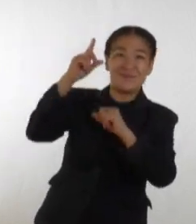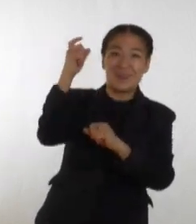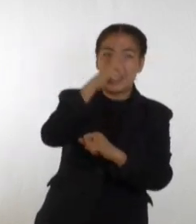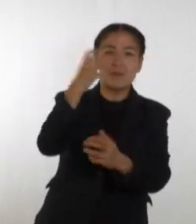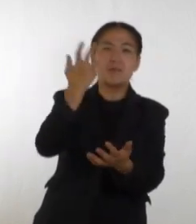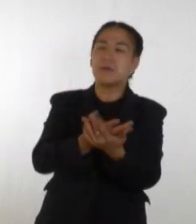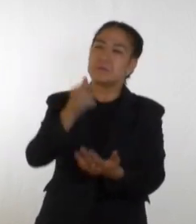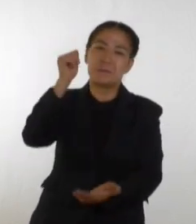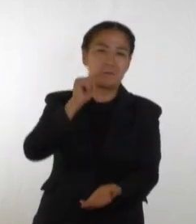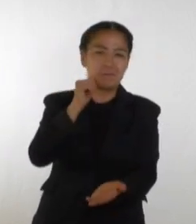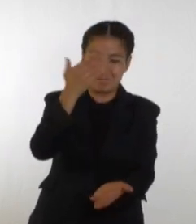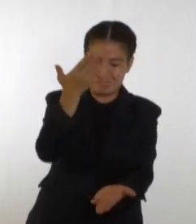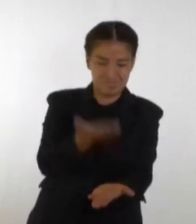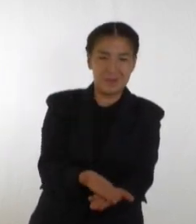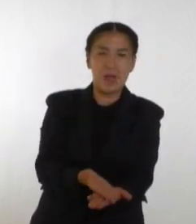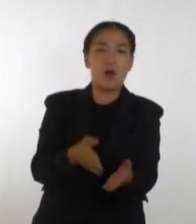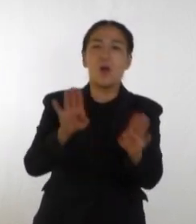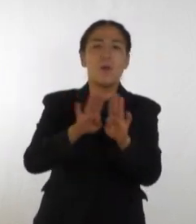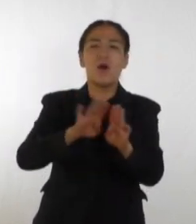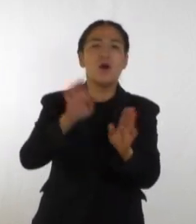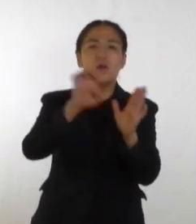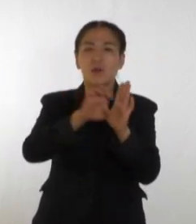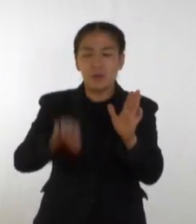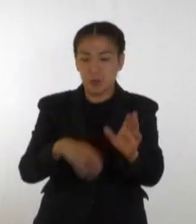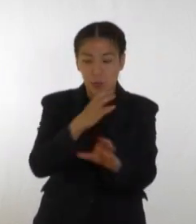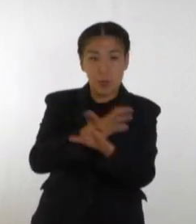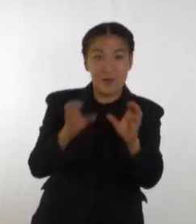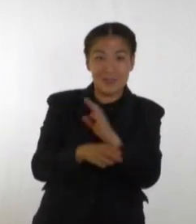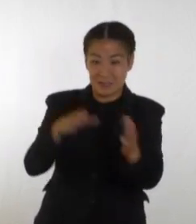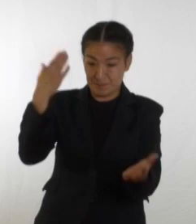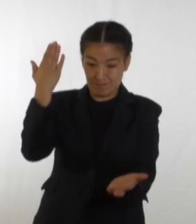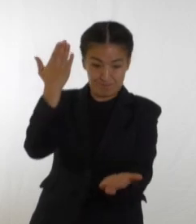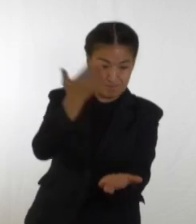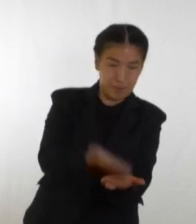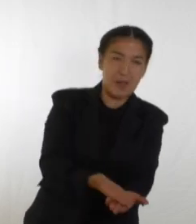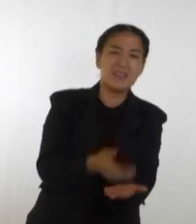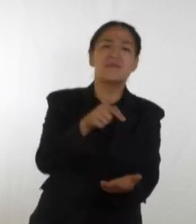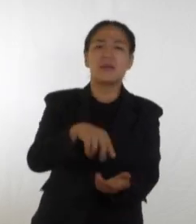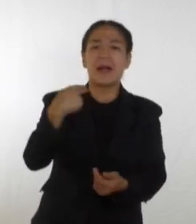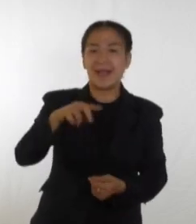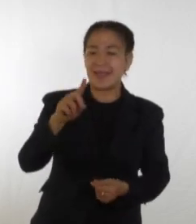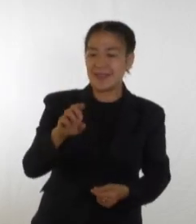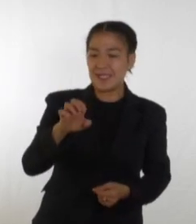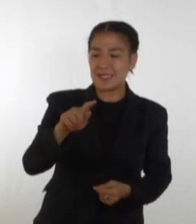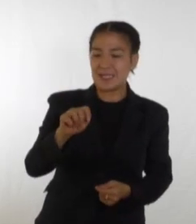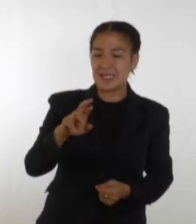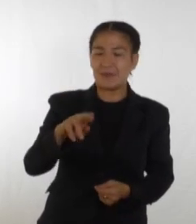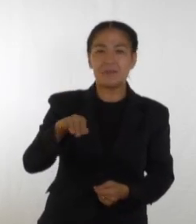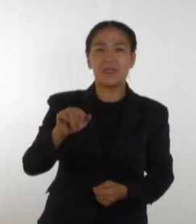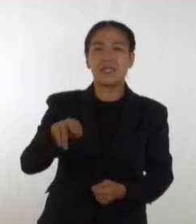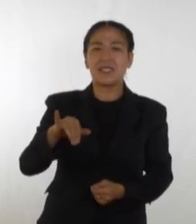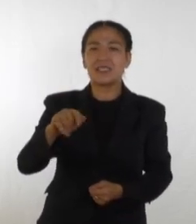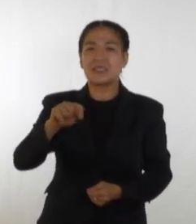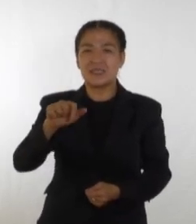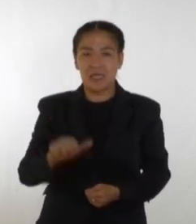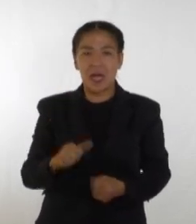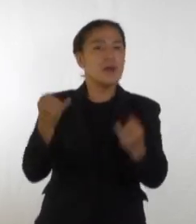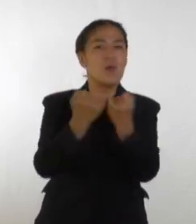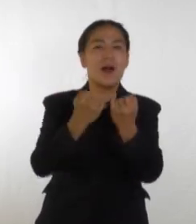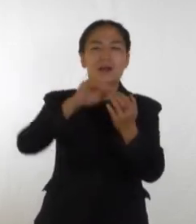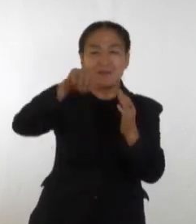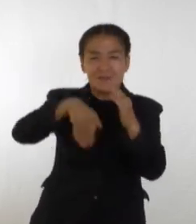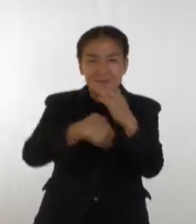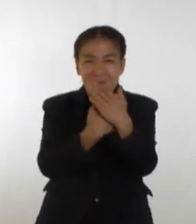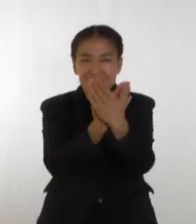captura, siempre llegará al suelo. Arrojar un objeto al suelo es un fenómeno determinista, al igual que muchos otros.